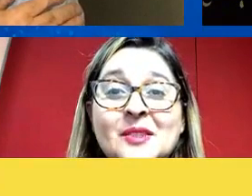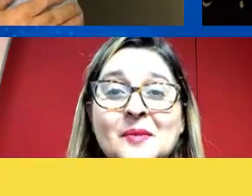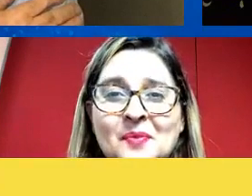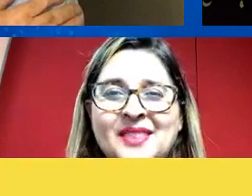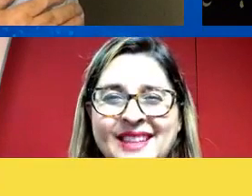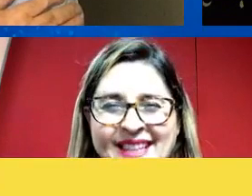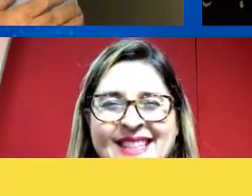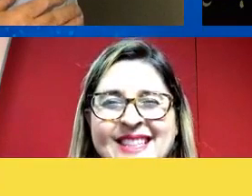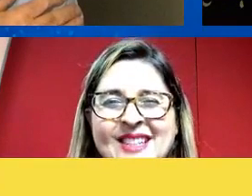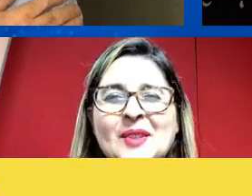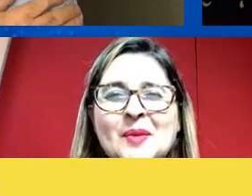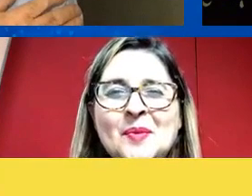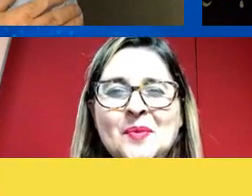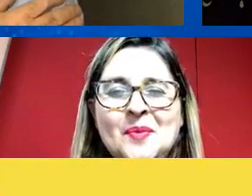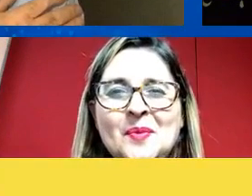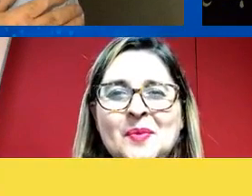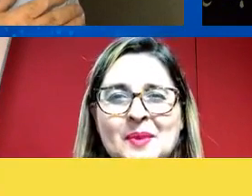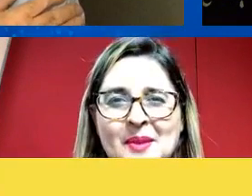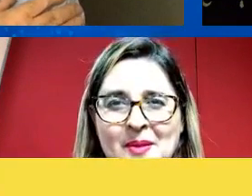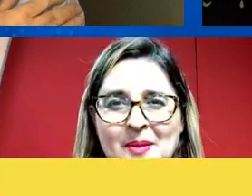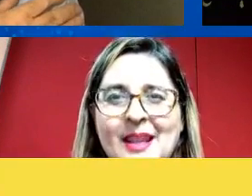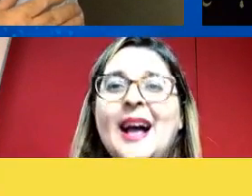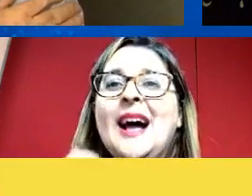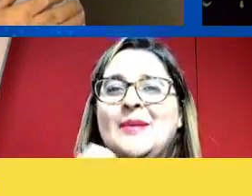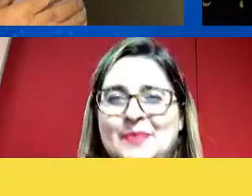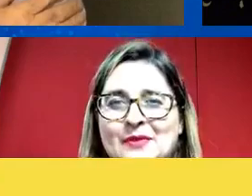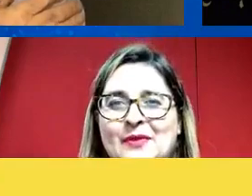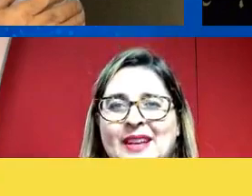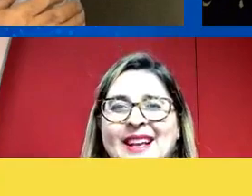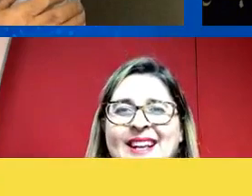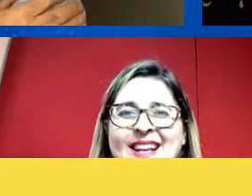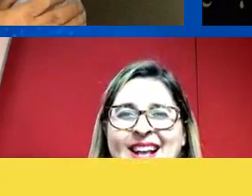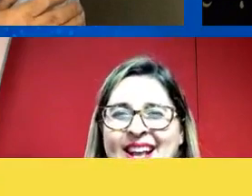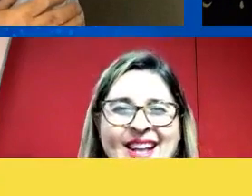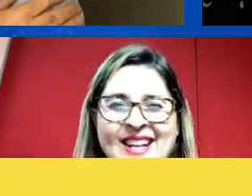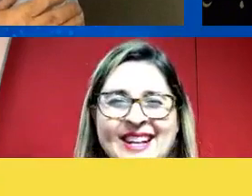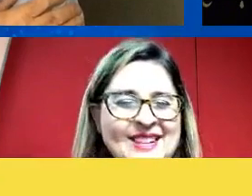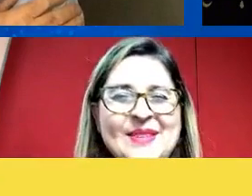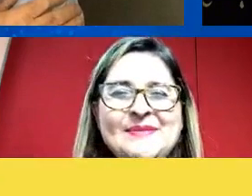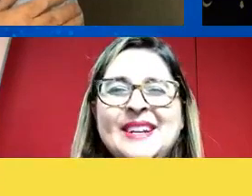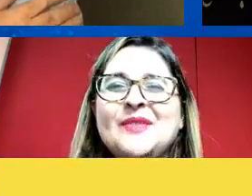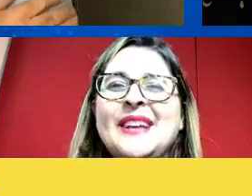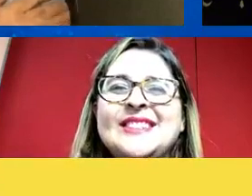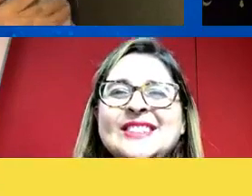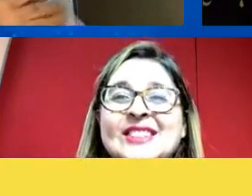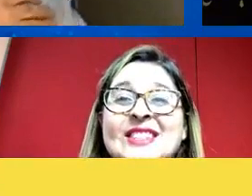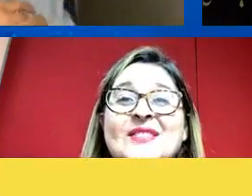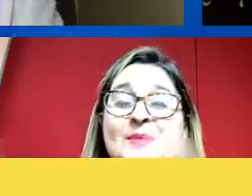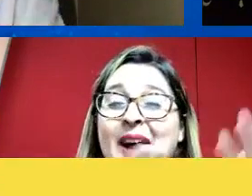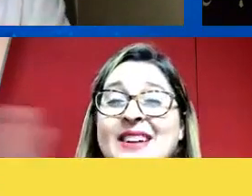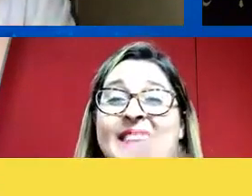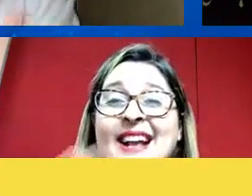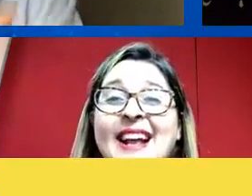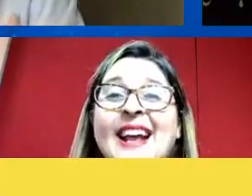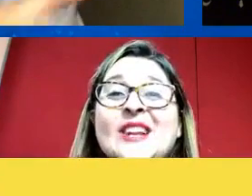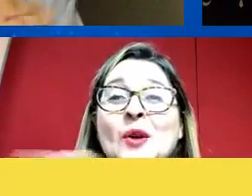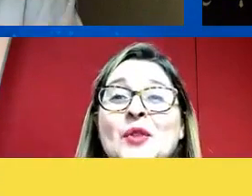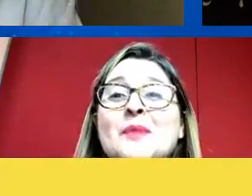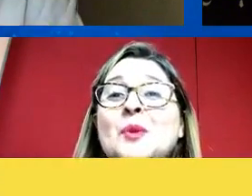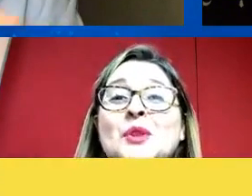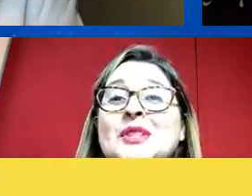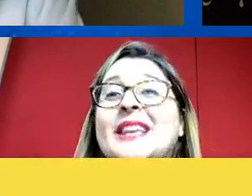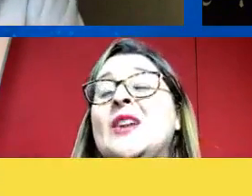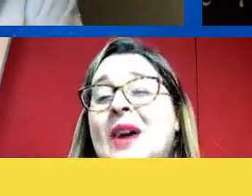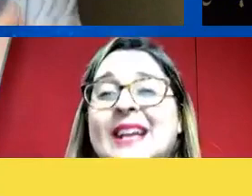6:05 tengo un compromiso a las 6:15. No tengo que moverme de aquí. Dale. Perfecto. Yo entonces, escucho a Millarca y ahí.